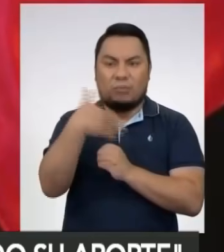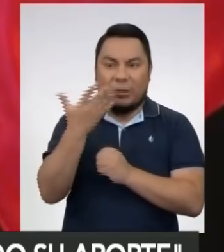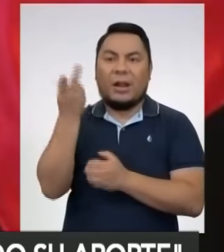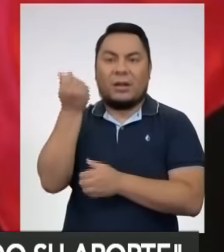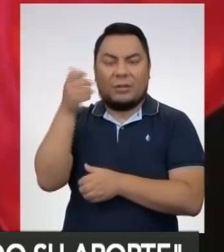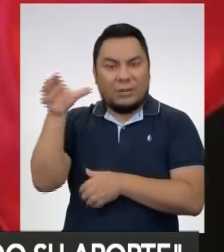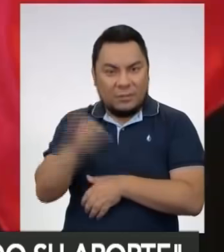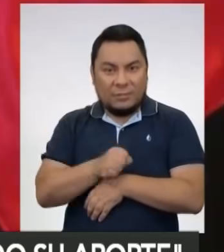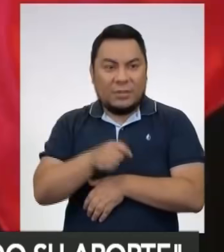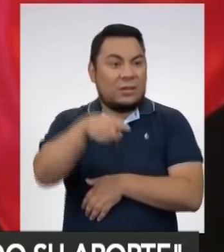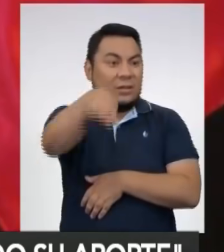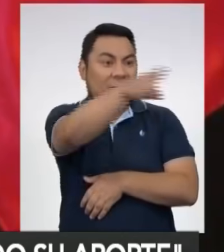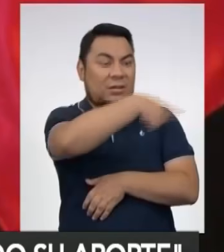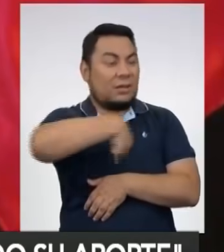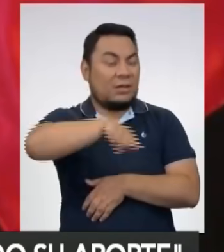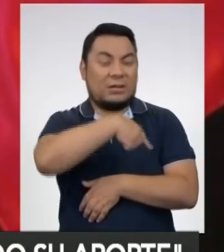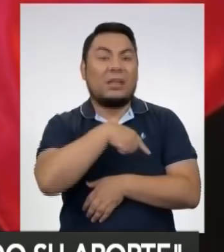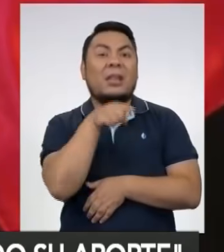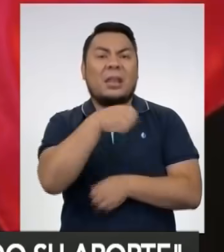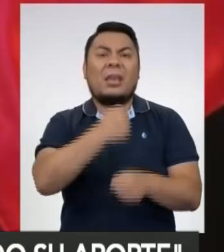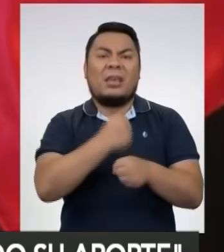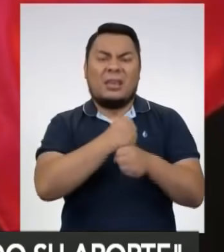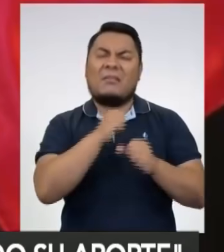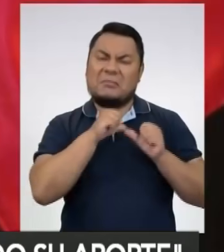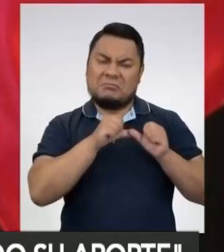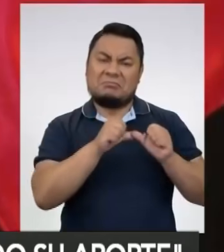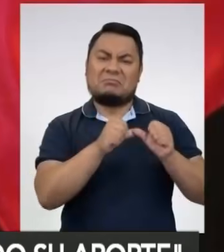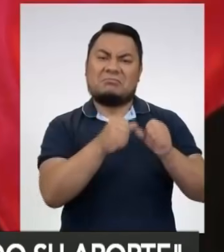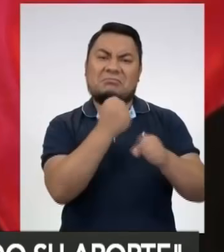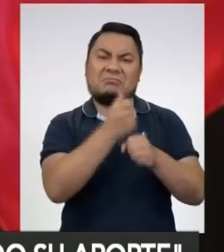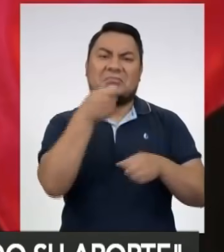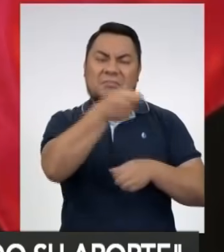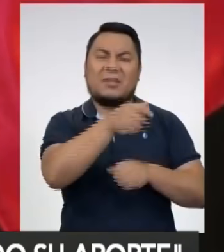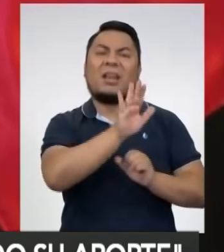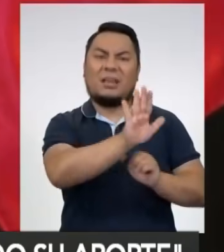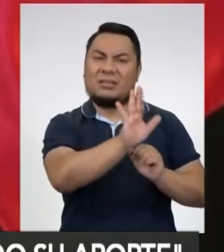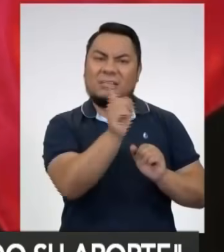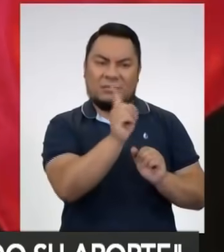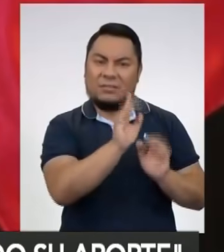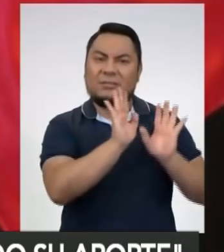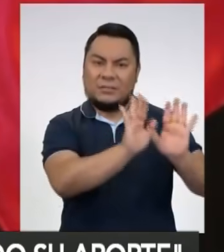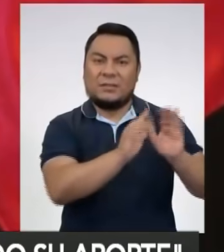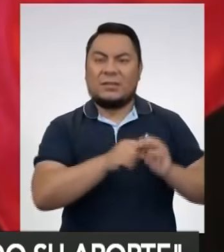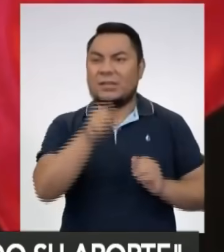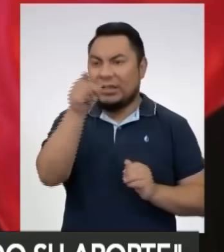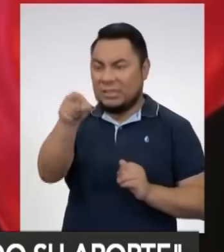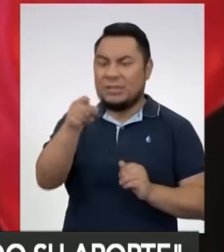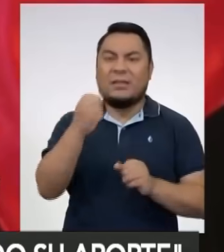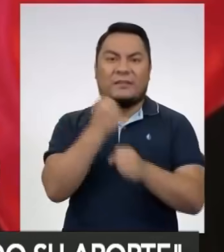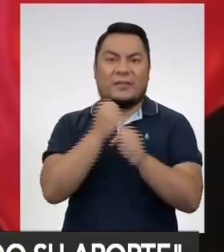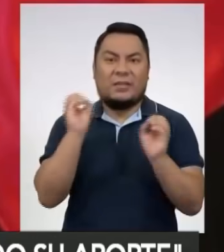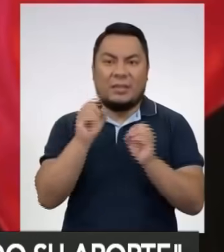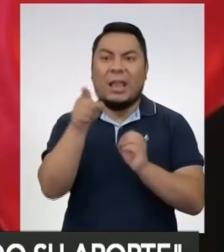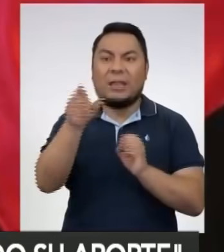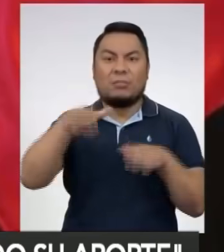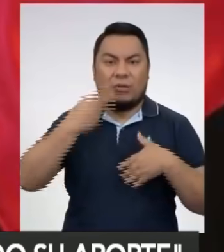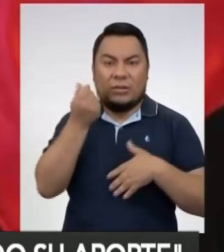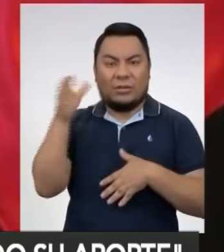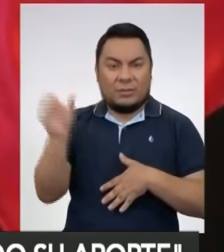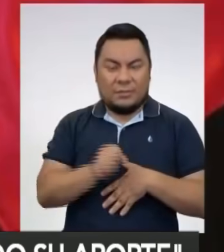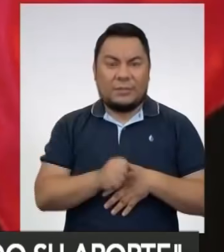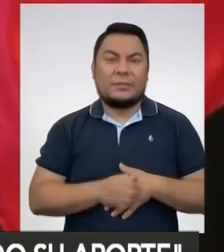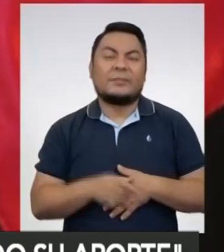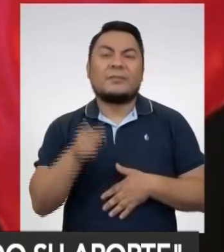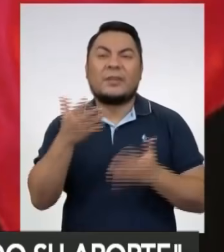lo puedan disponer. Y eso es lo que hemos hecho. Son alrededor de 4.500 millones de